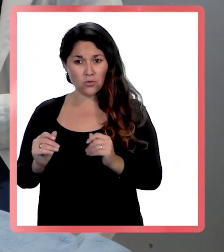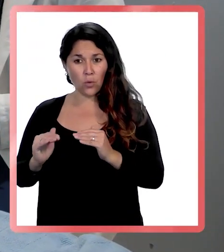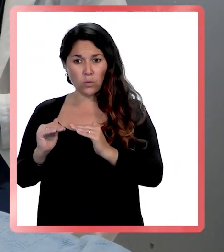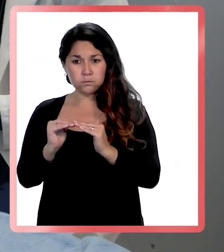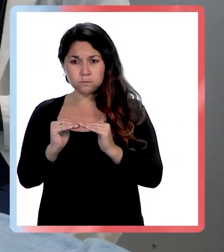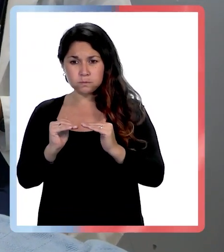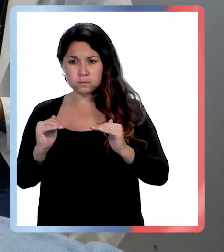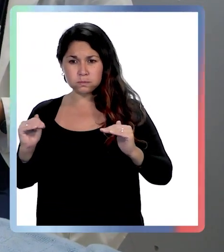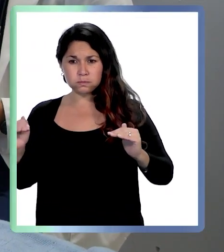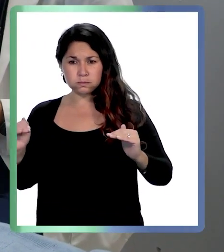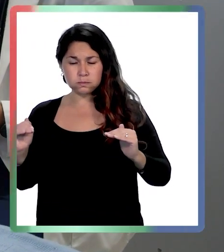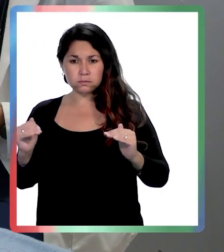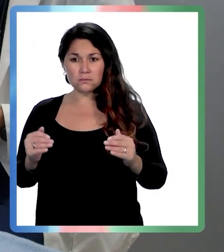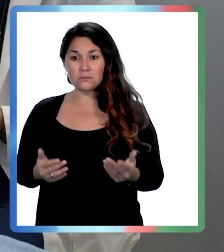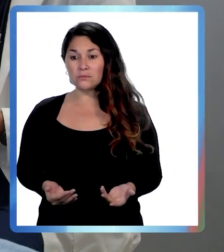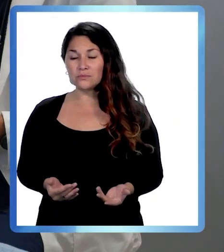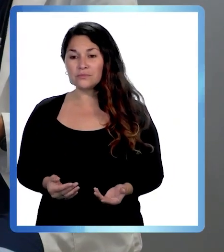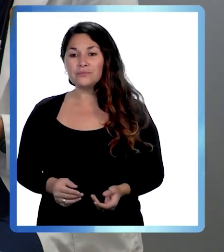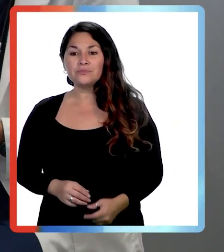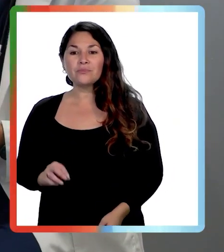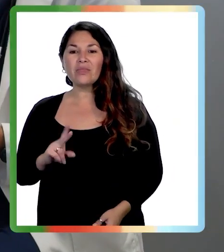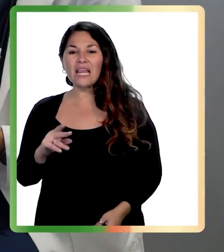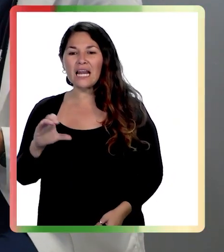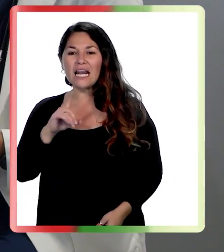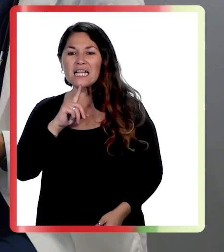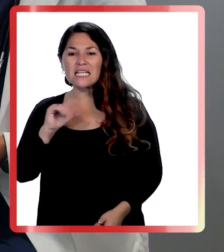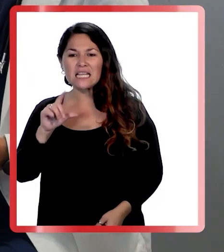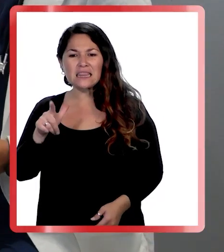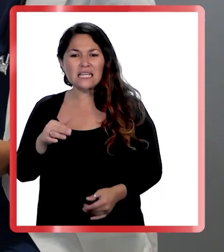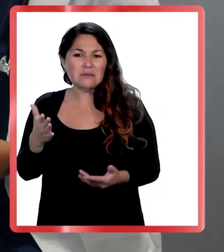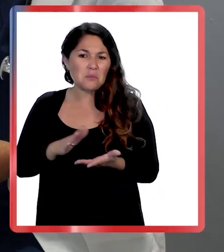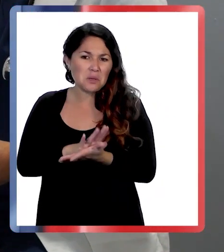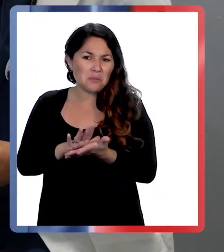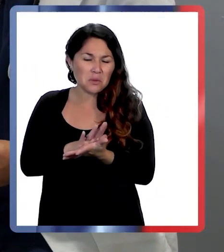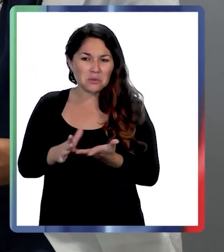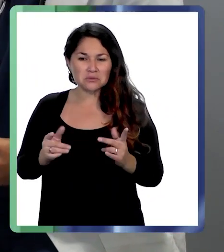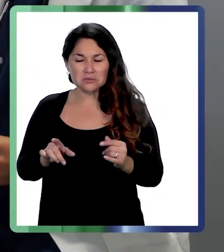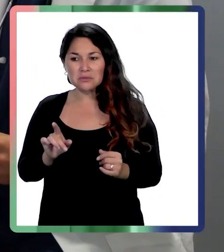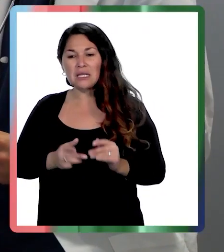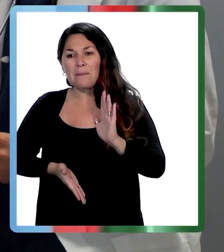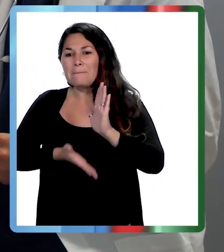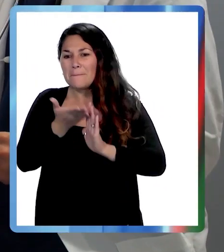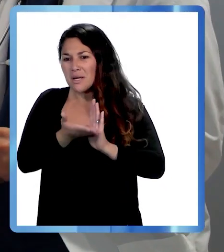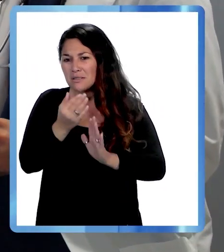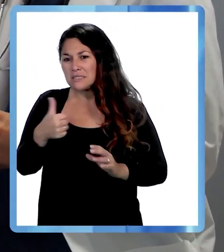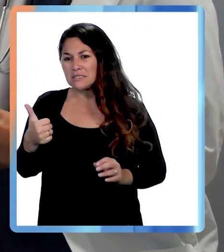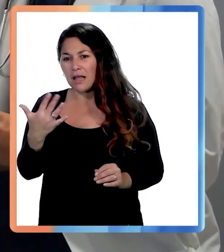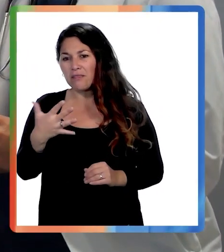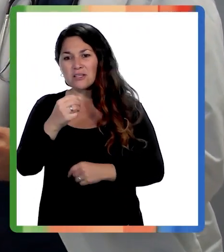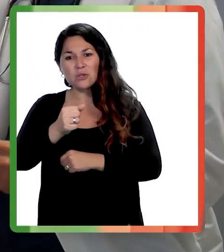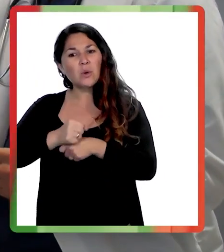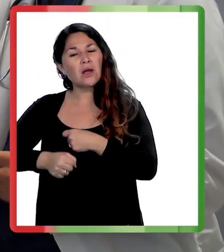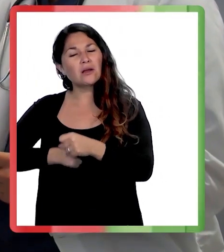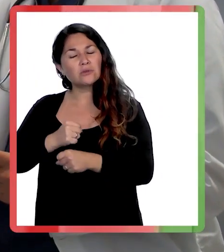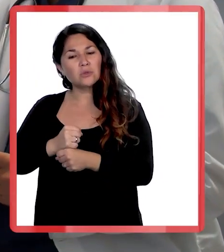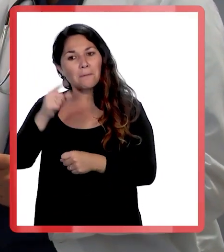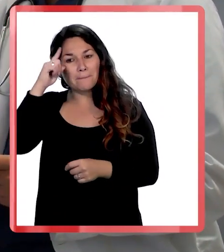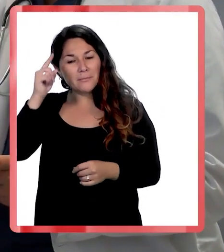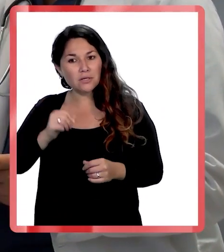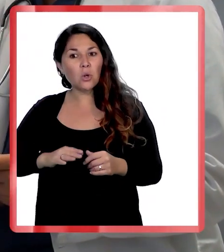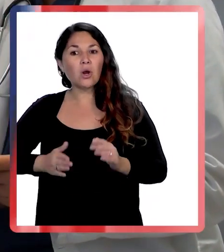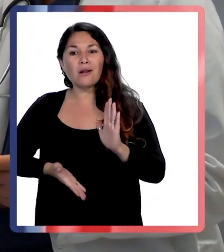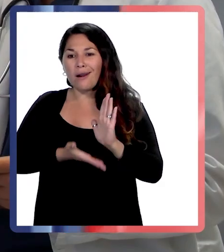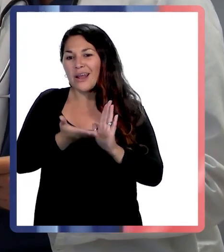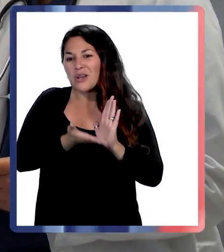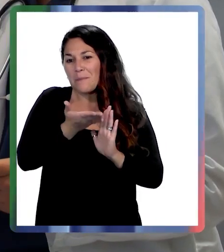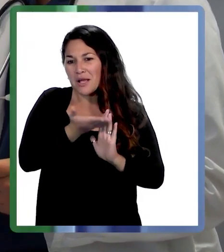tendido a estabilizar, por ejemplo, el cáncer colorectal a edades superiores a los 65 años por los mejores tratamientos, pero ha ido aumentando